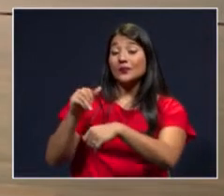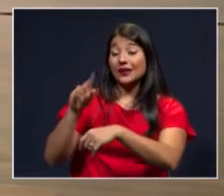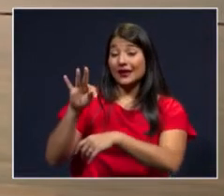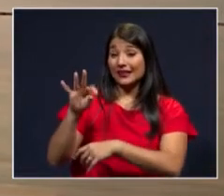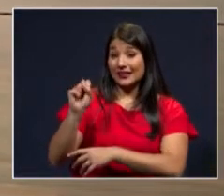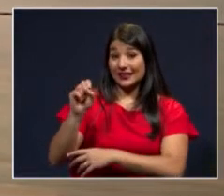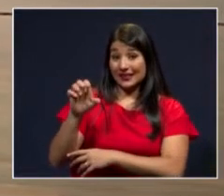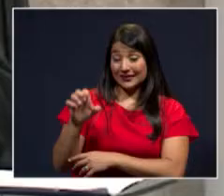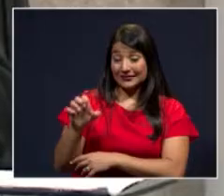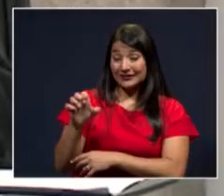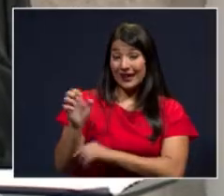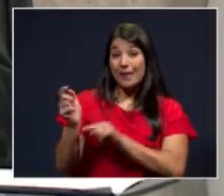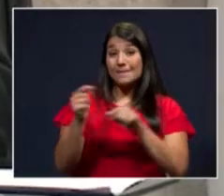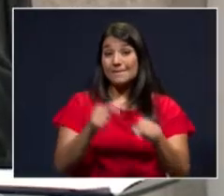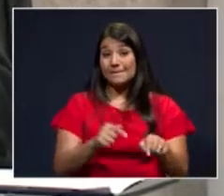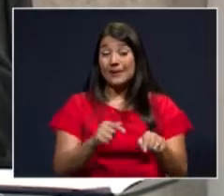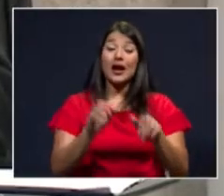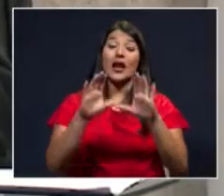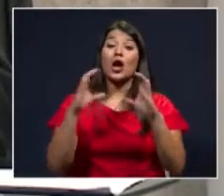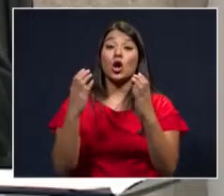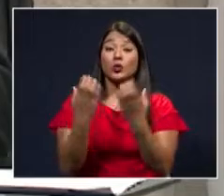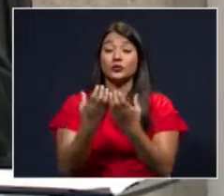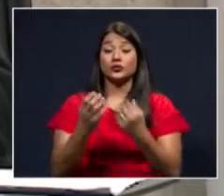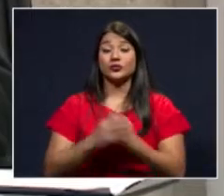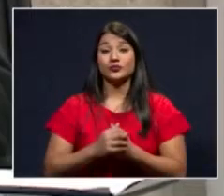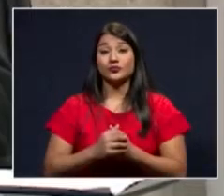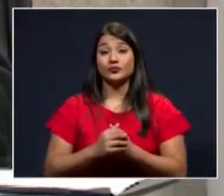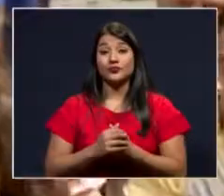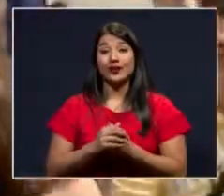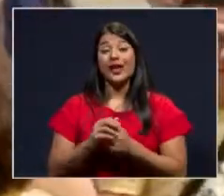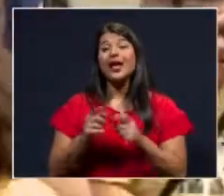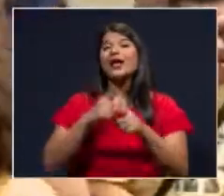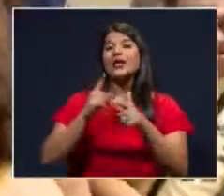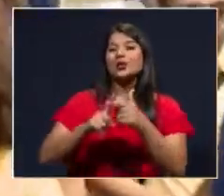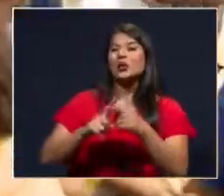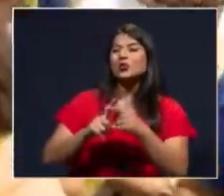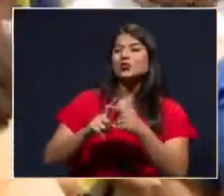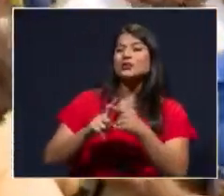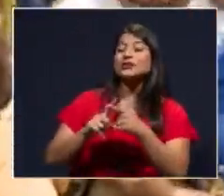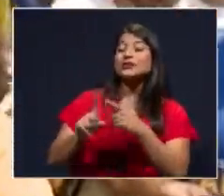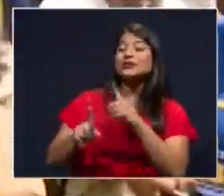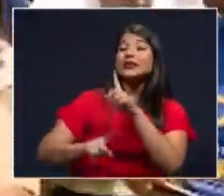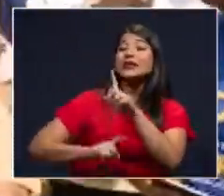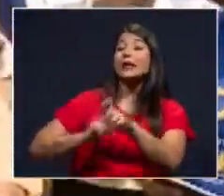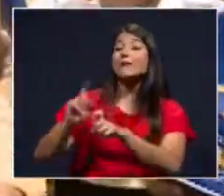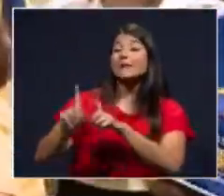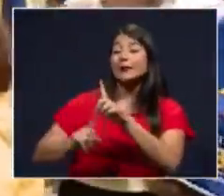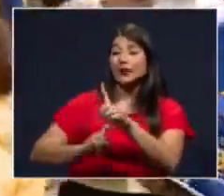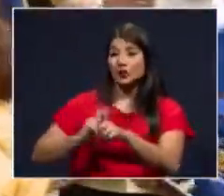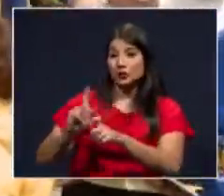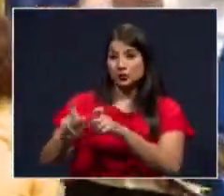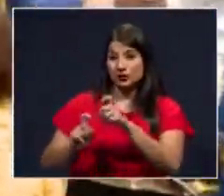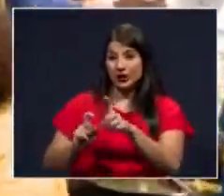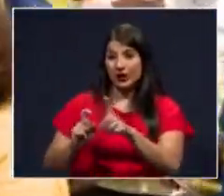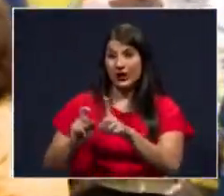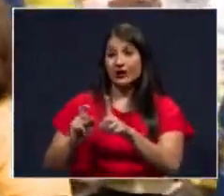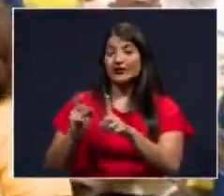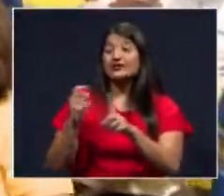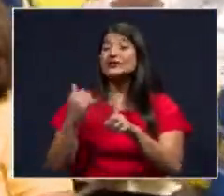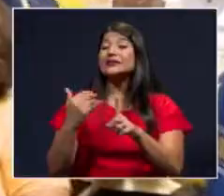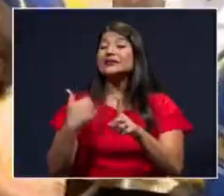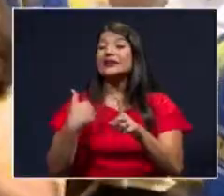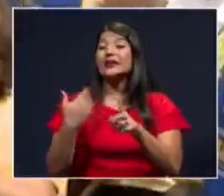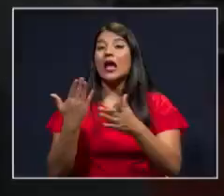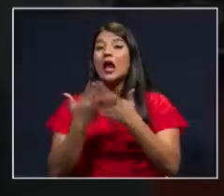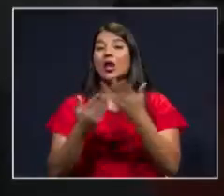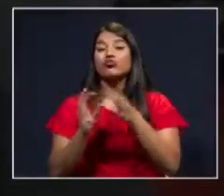Tribunal Supremo de Elecciones ante la comisión, su tema será la estructura paralela con la que se vincula a Restauración